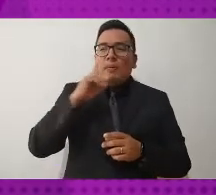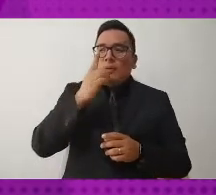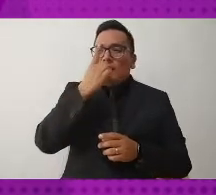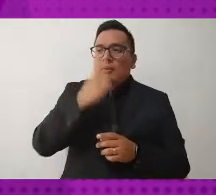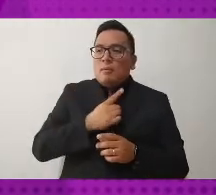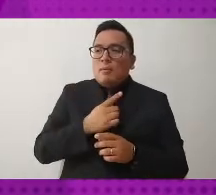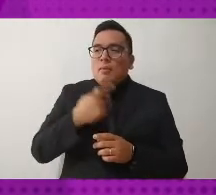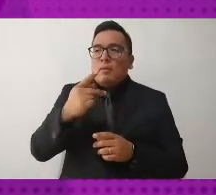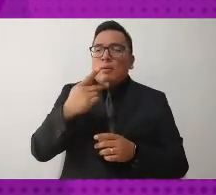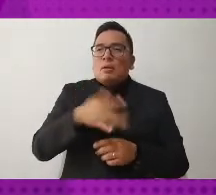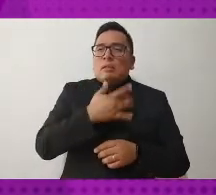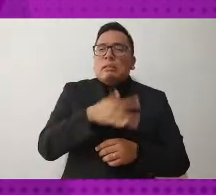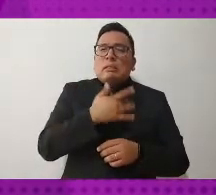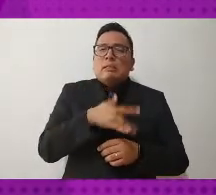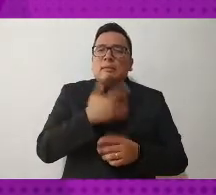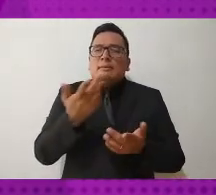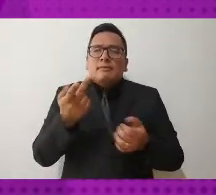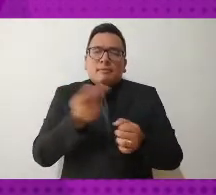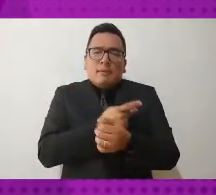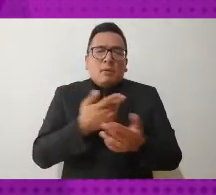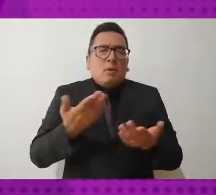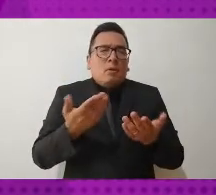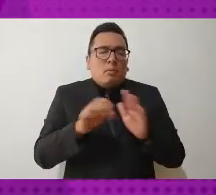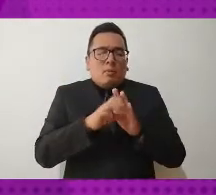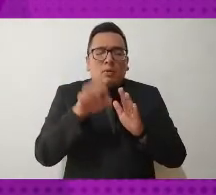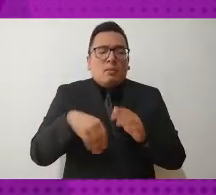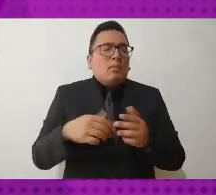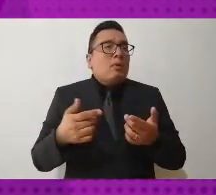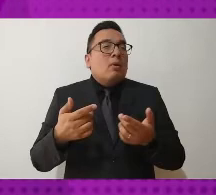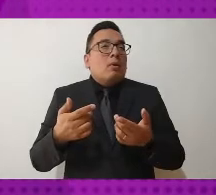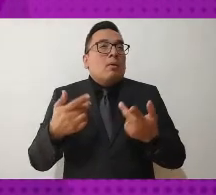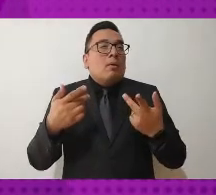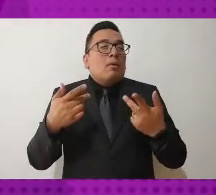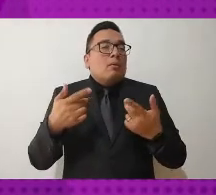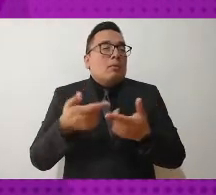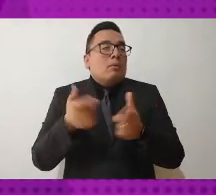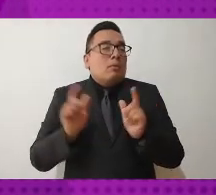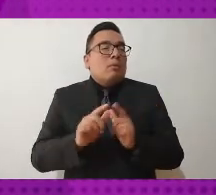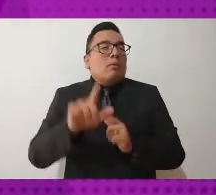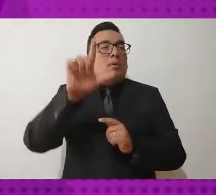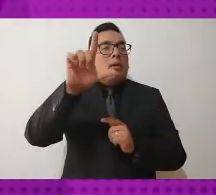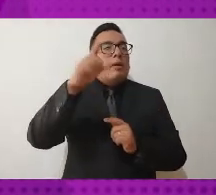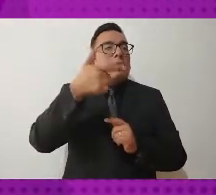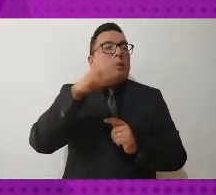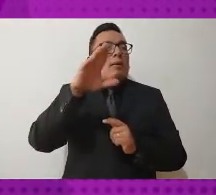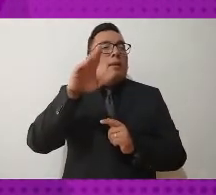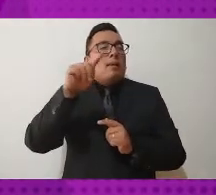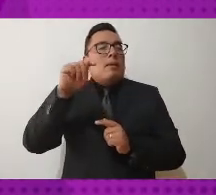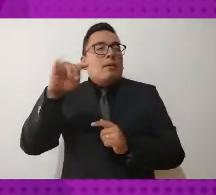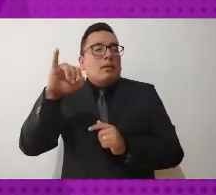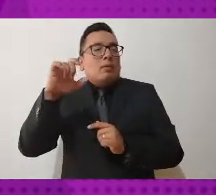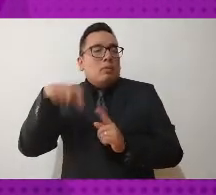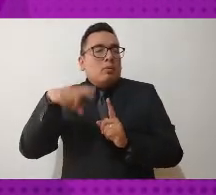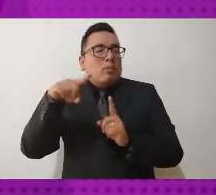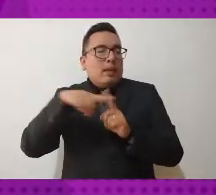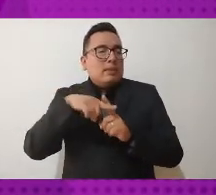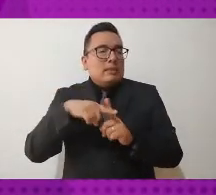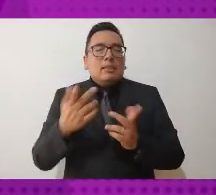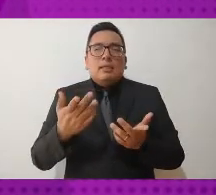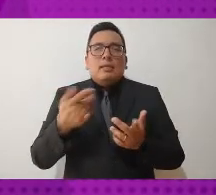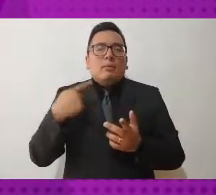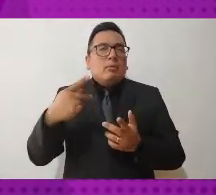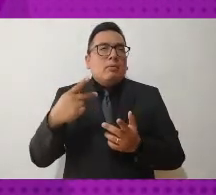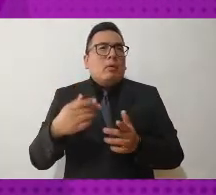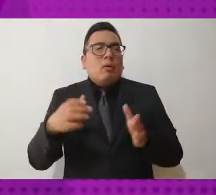preguntaría cuál es tu evaluación respecto a la participación política de la población lgbticua más en función de esa acción que